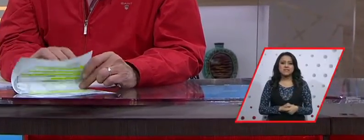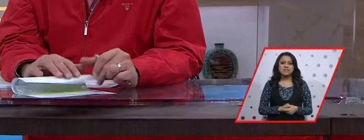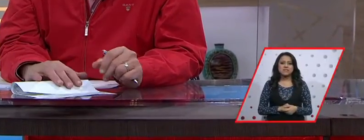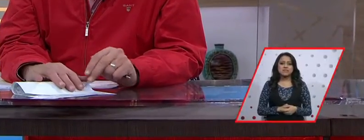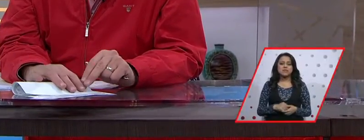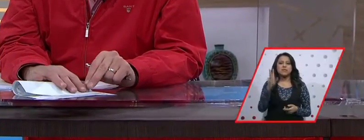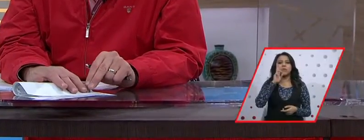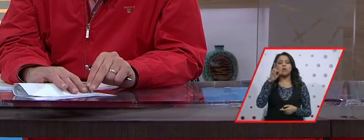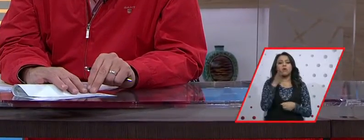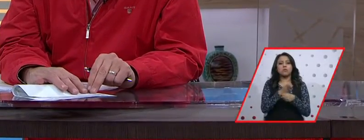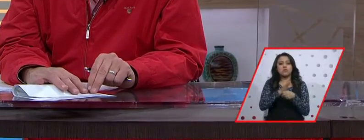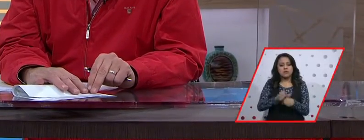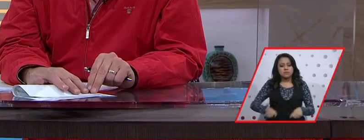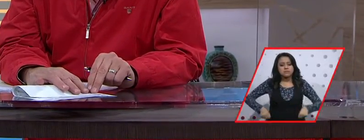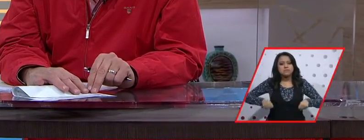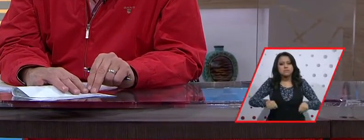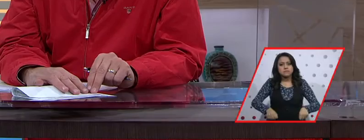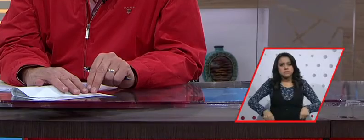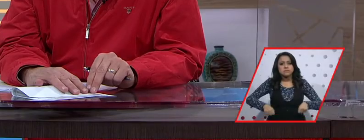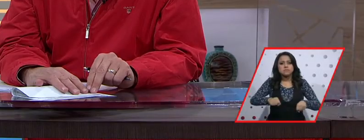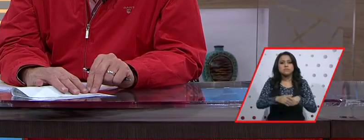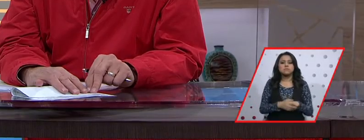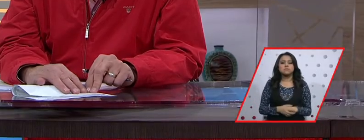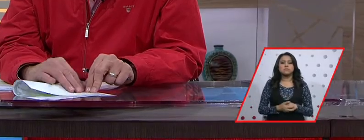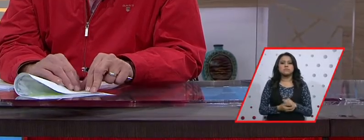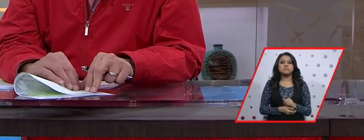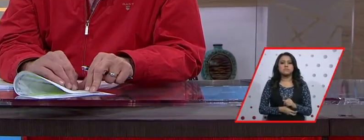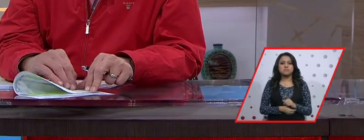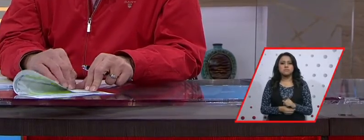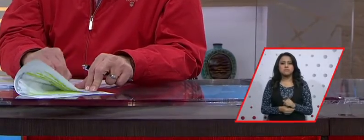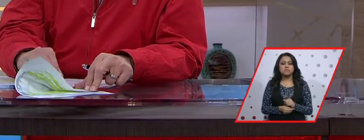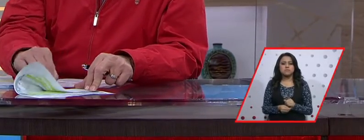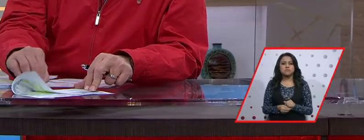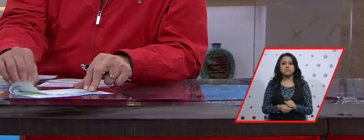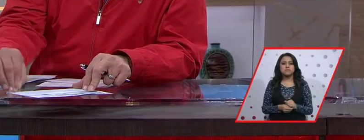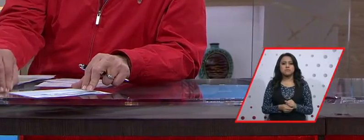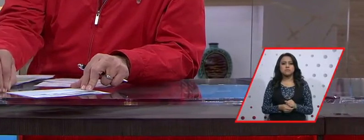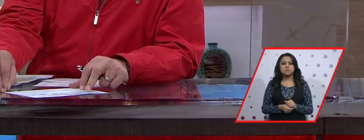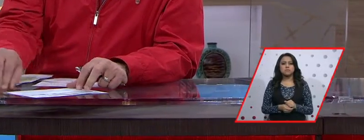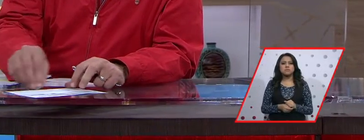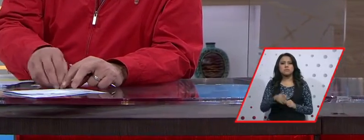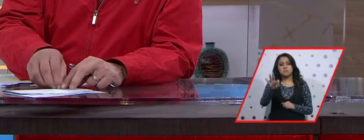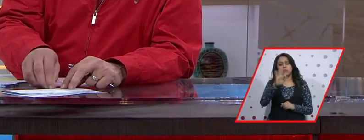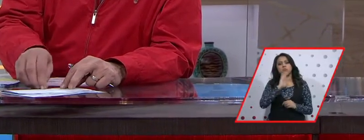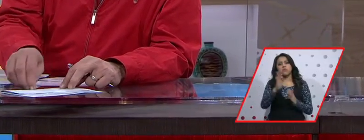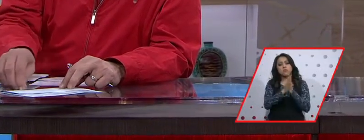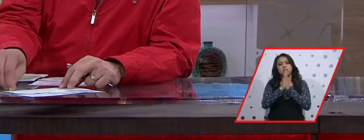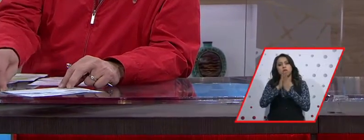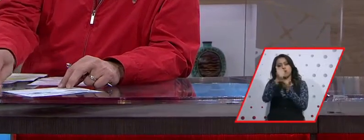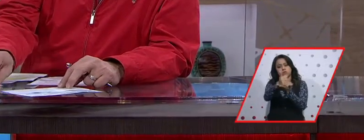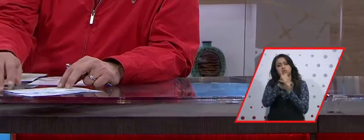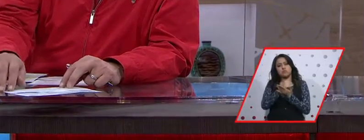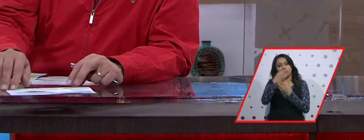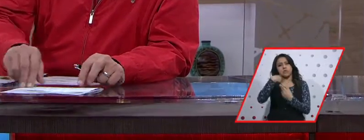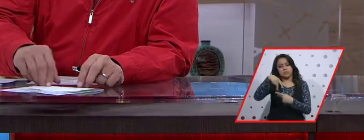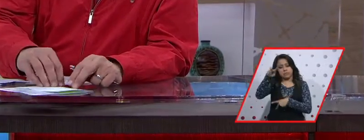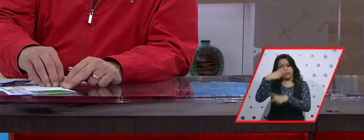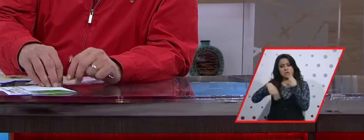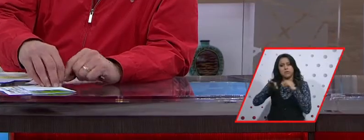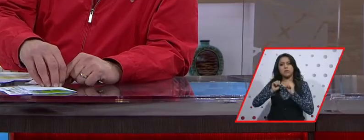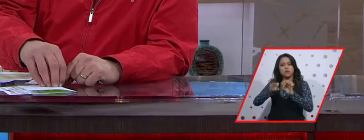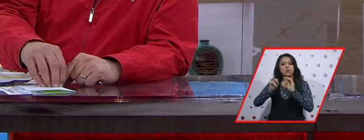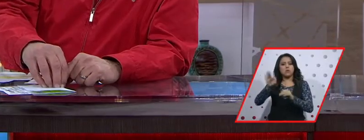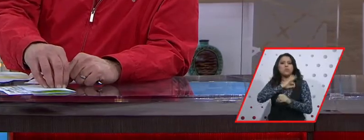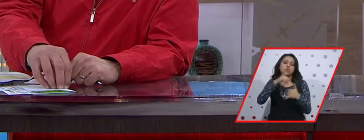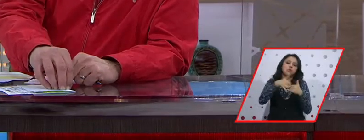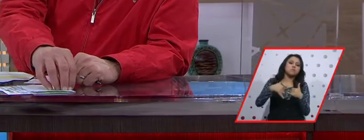Veo que traes silla de ruedas ahora. Sí, señor. Bien. A ver, traten de llevarla a su oficina para que Paulina pueda hacer